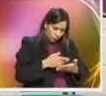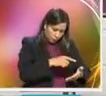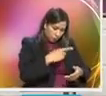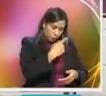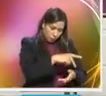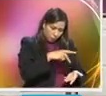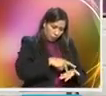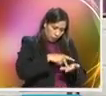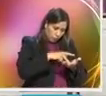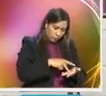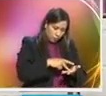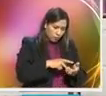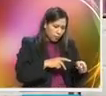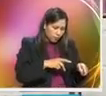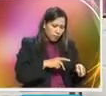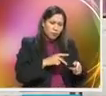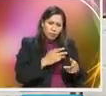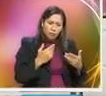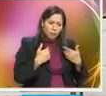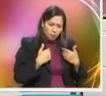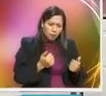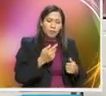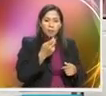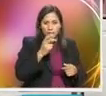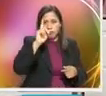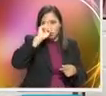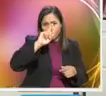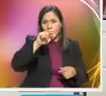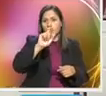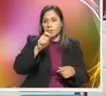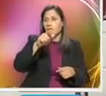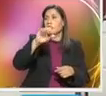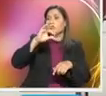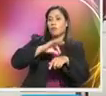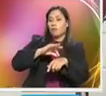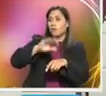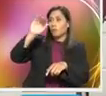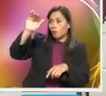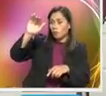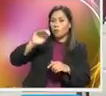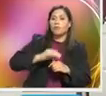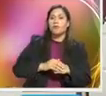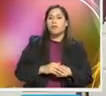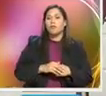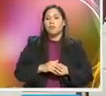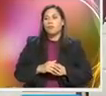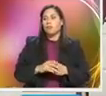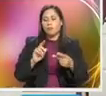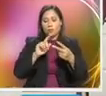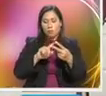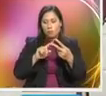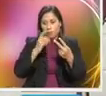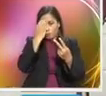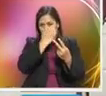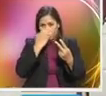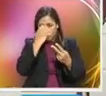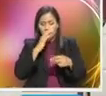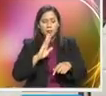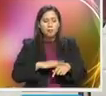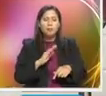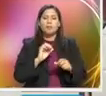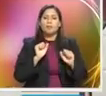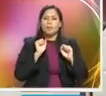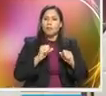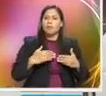van a complementar, y hoy ya les dimos este tip para que vayan y le pidan al pediatra estas dos evaluaciones y ya sea mucho más